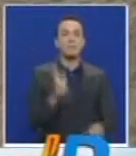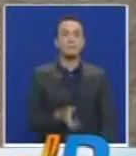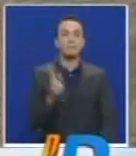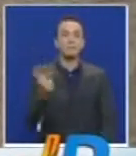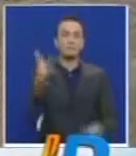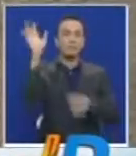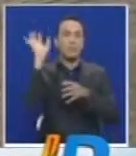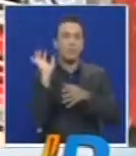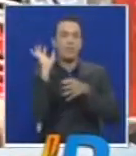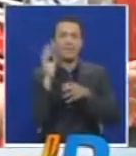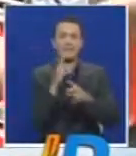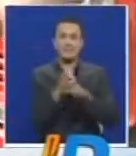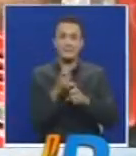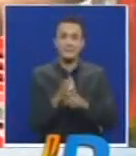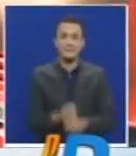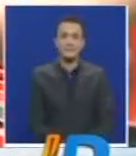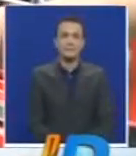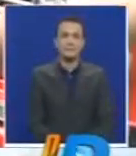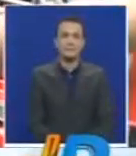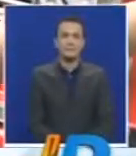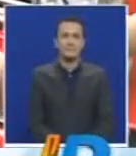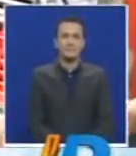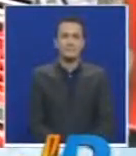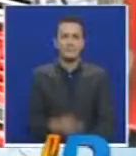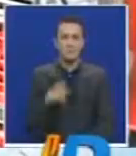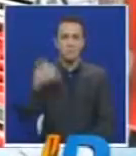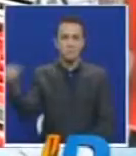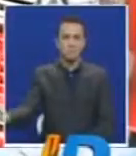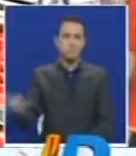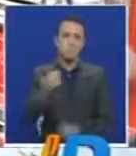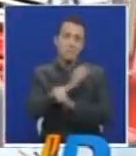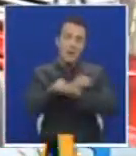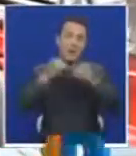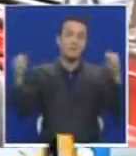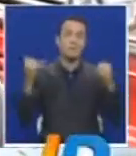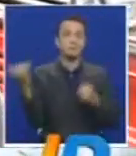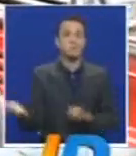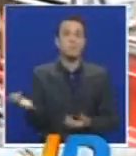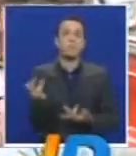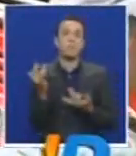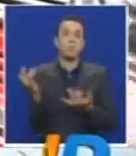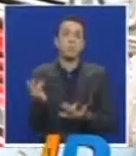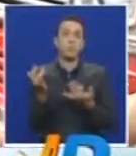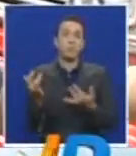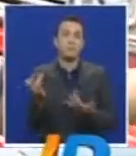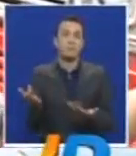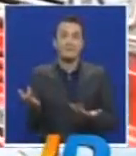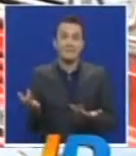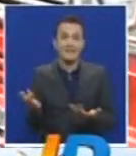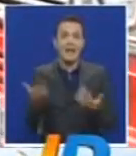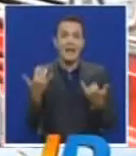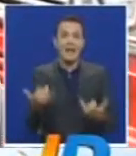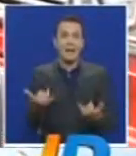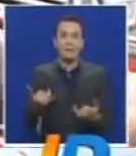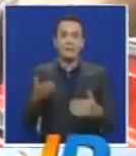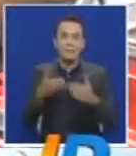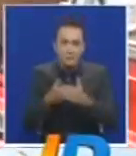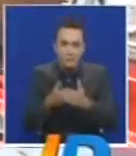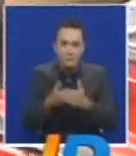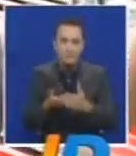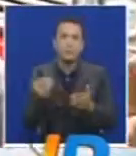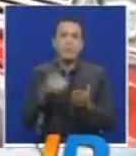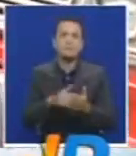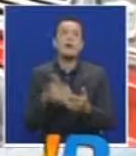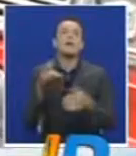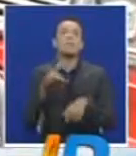de pesadas cargas. Complicado, mire, abajo estuve toda la mañana, lo puedes pegar de aquí, toda la mañana, y ahorita de aquí nuevamente, y aquí me falta